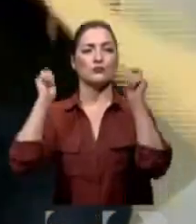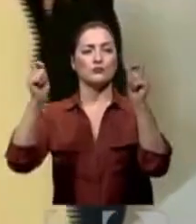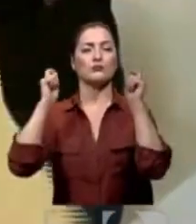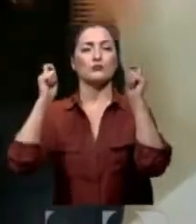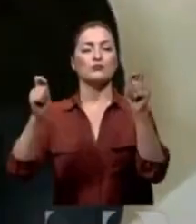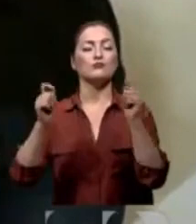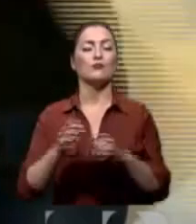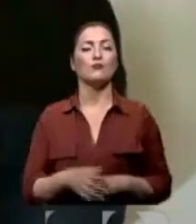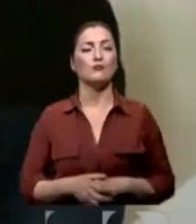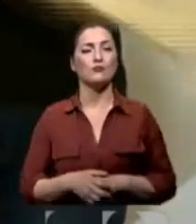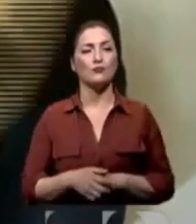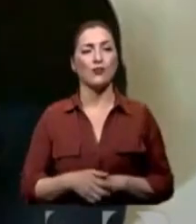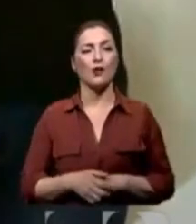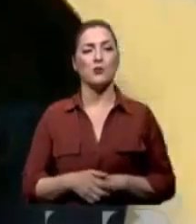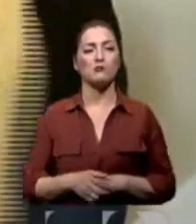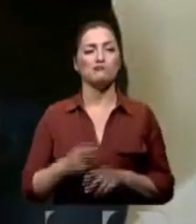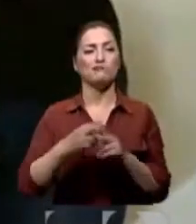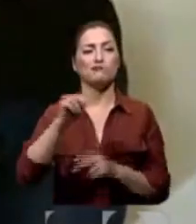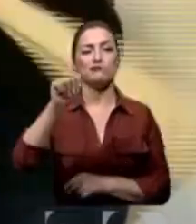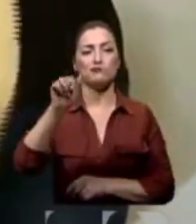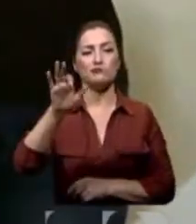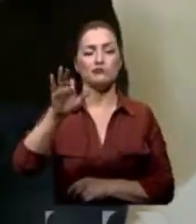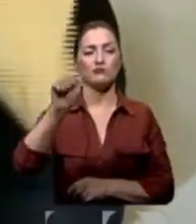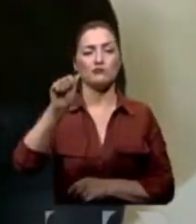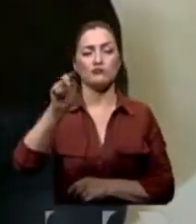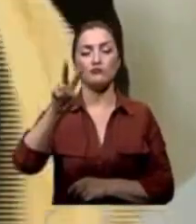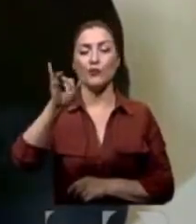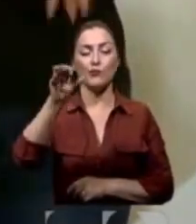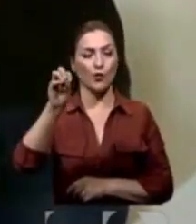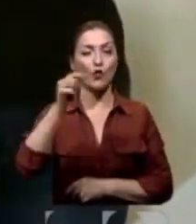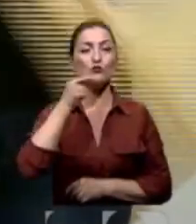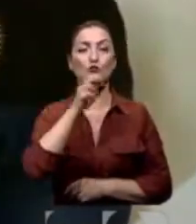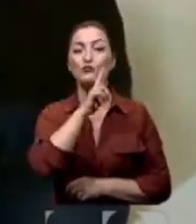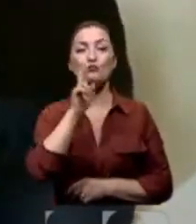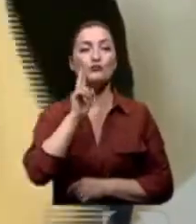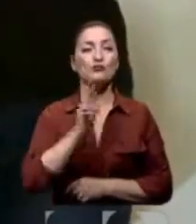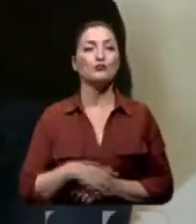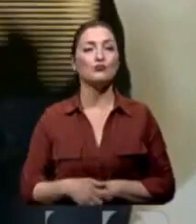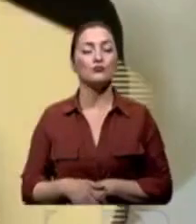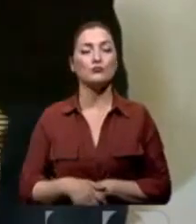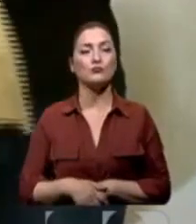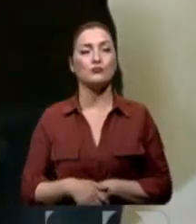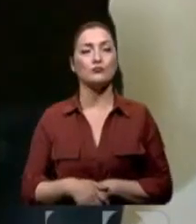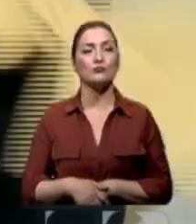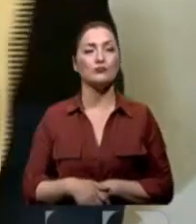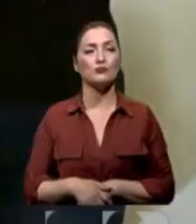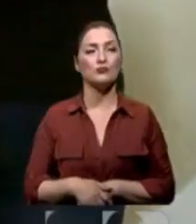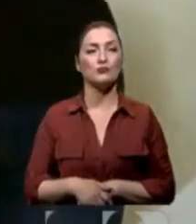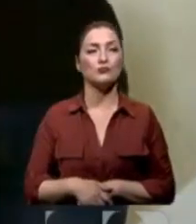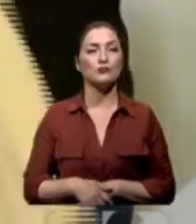¡Se siente! ¡Atavío está presente! ¡Se ve! ¡Se siente! ¡Atavío está presente! ¡Se